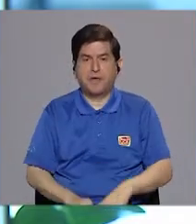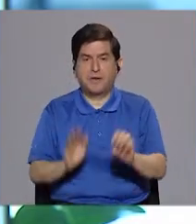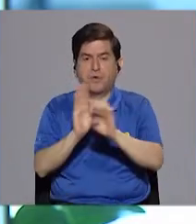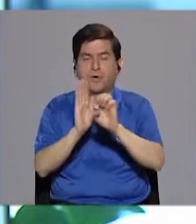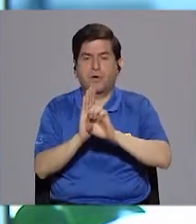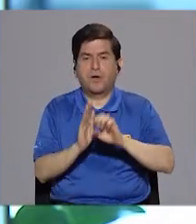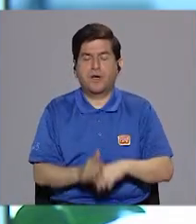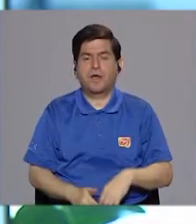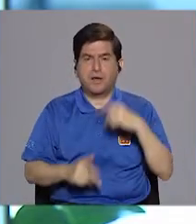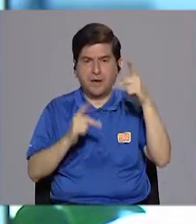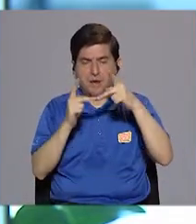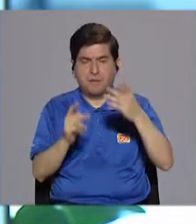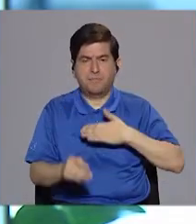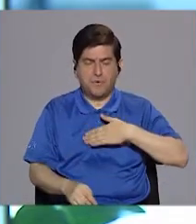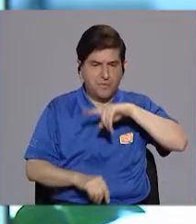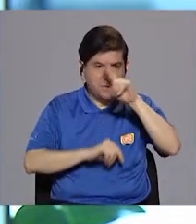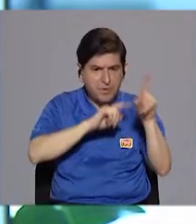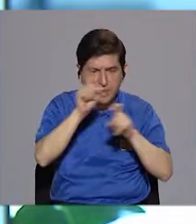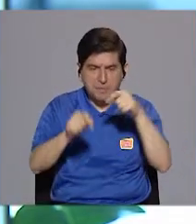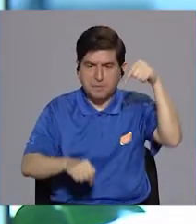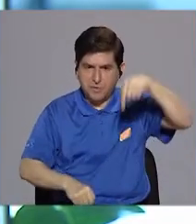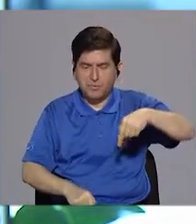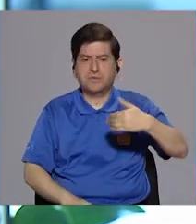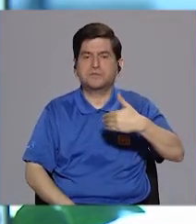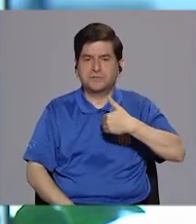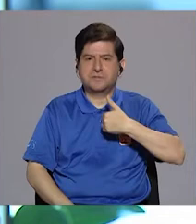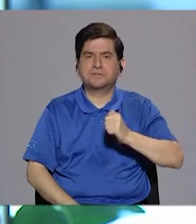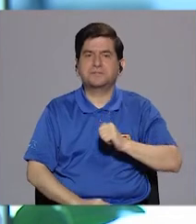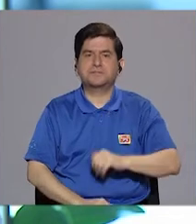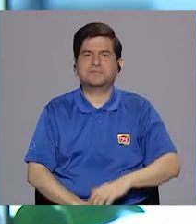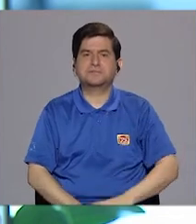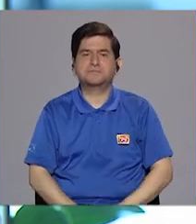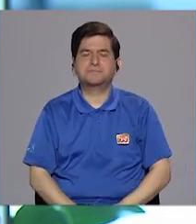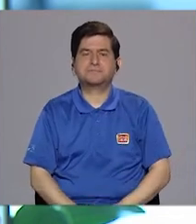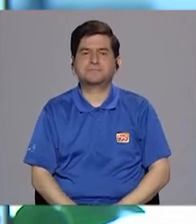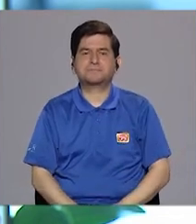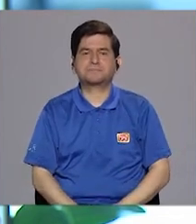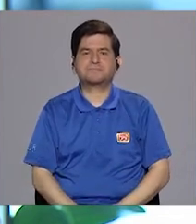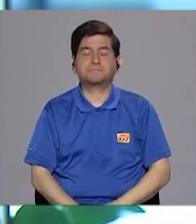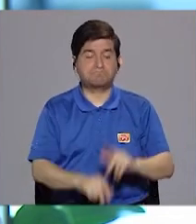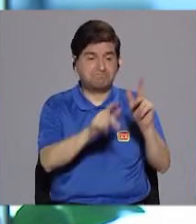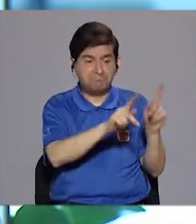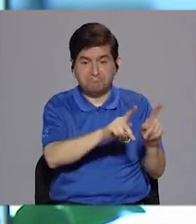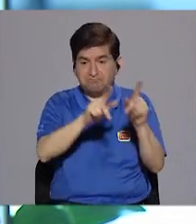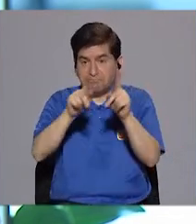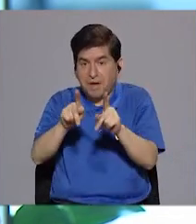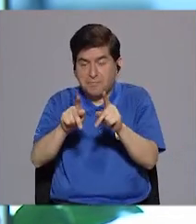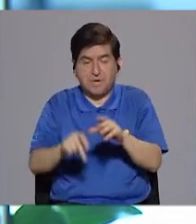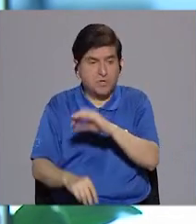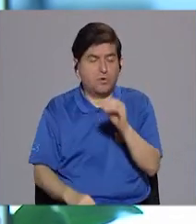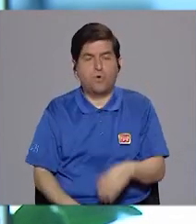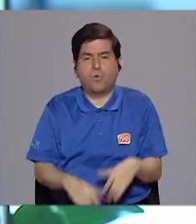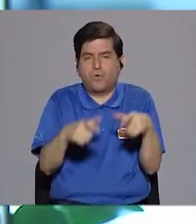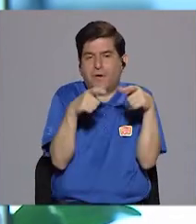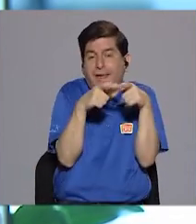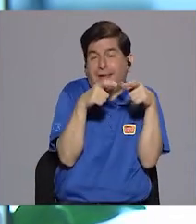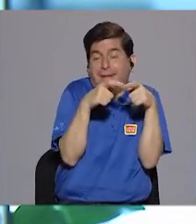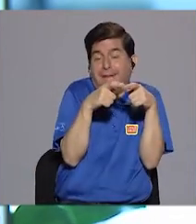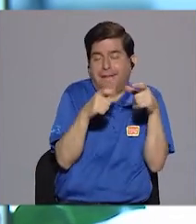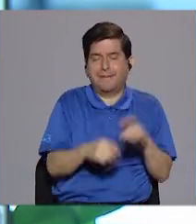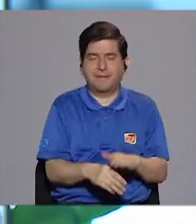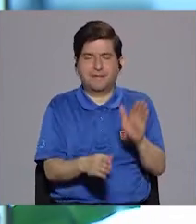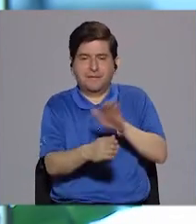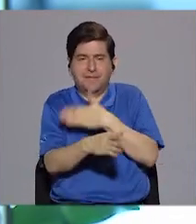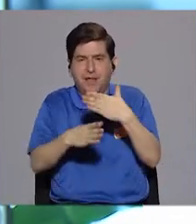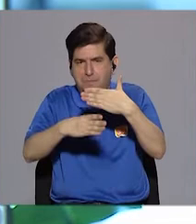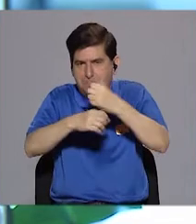perfecto ejemplo y está en mi cuestionario de preguntas hoy. Cómo la gente o la élite que